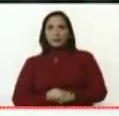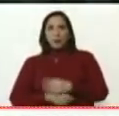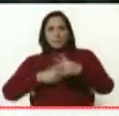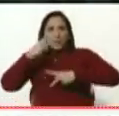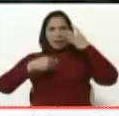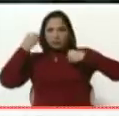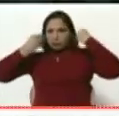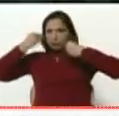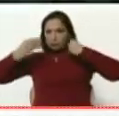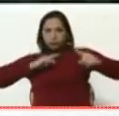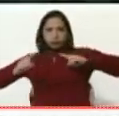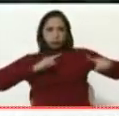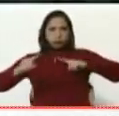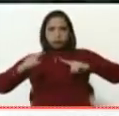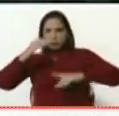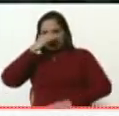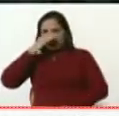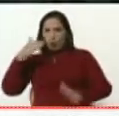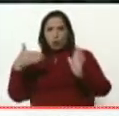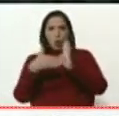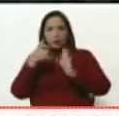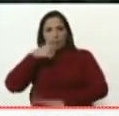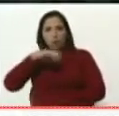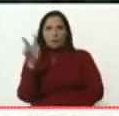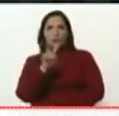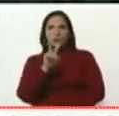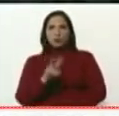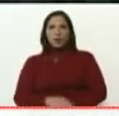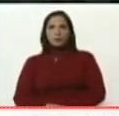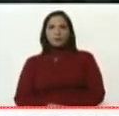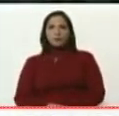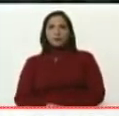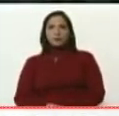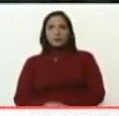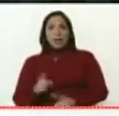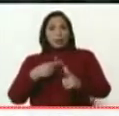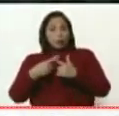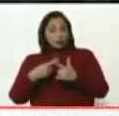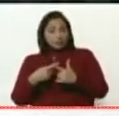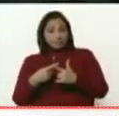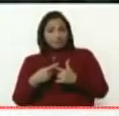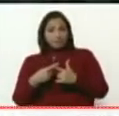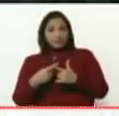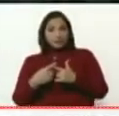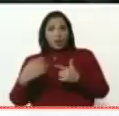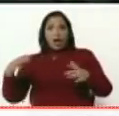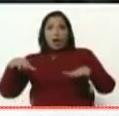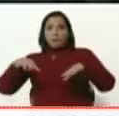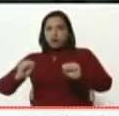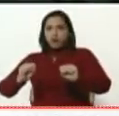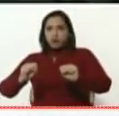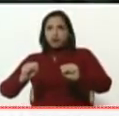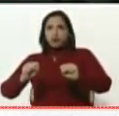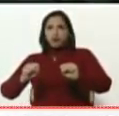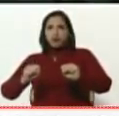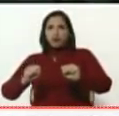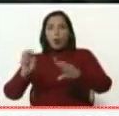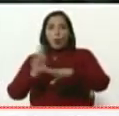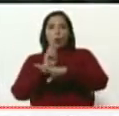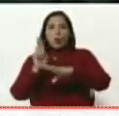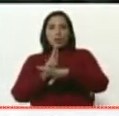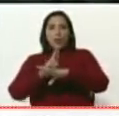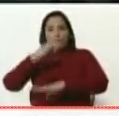acciones criminales en contra del pueblo de Venezuela. En efecto, asaltan la unidad, el